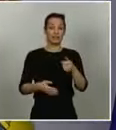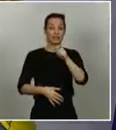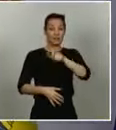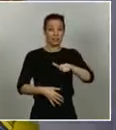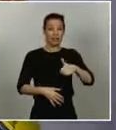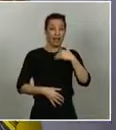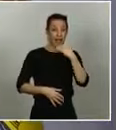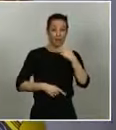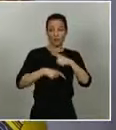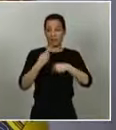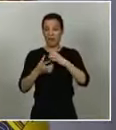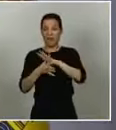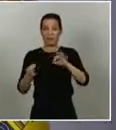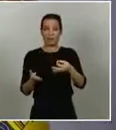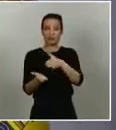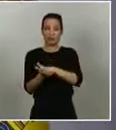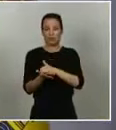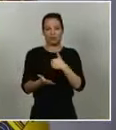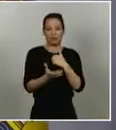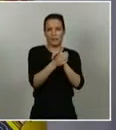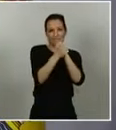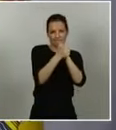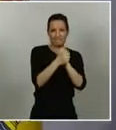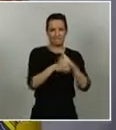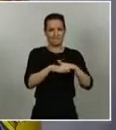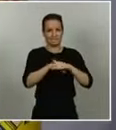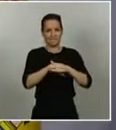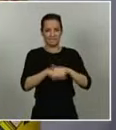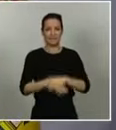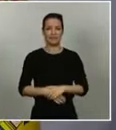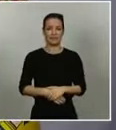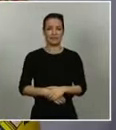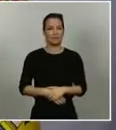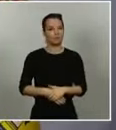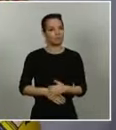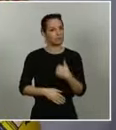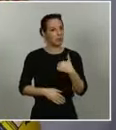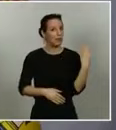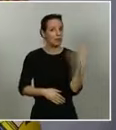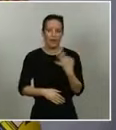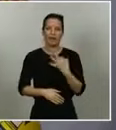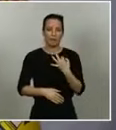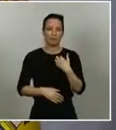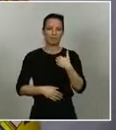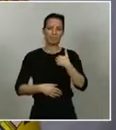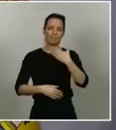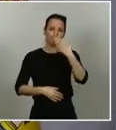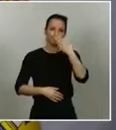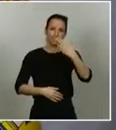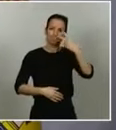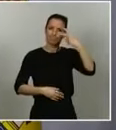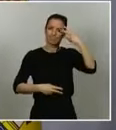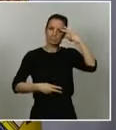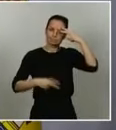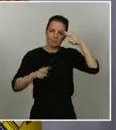seres queridos. No me perdonaría olvidar expresar respeto y reconocimiento hacia el personal sanitario en